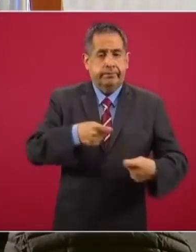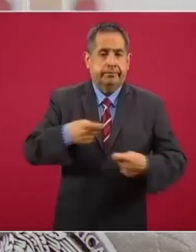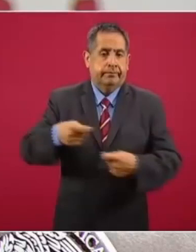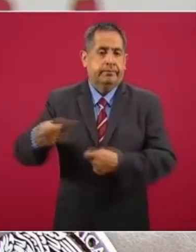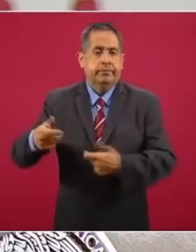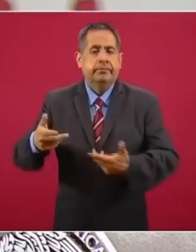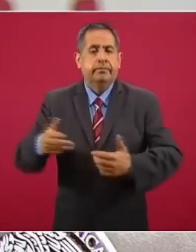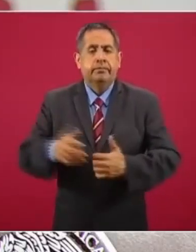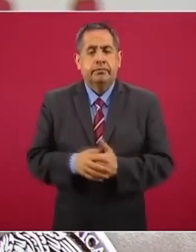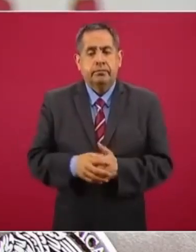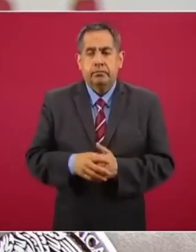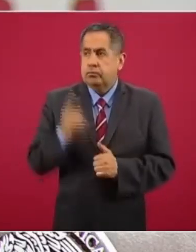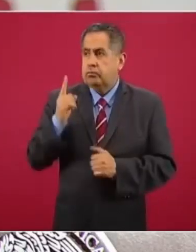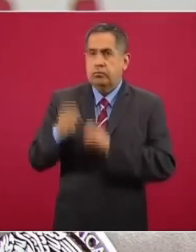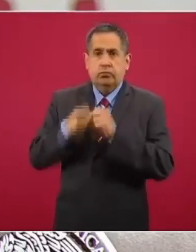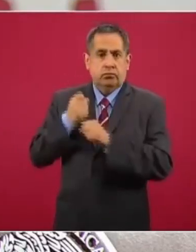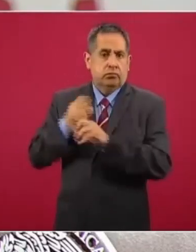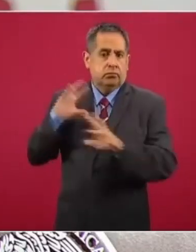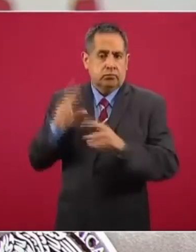mayor al año,